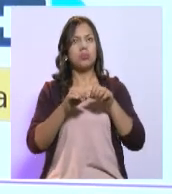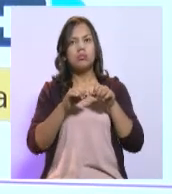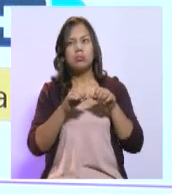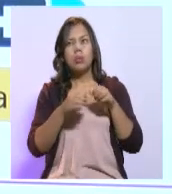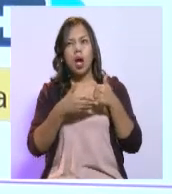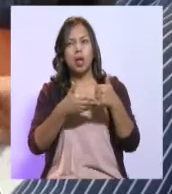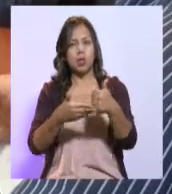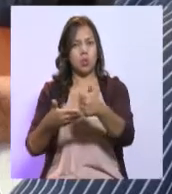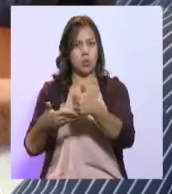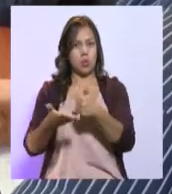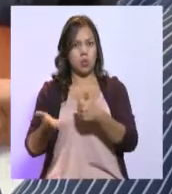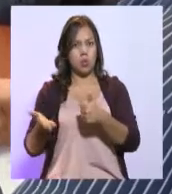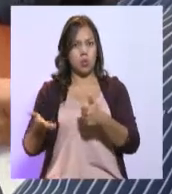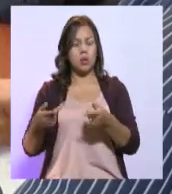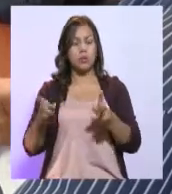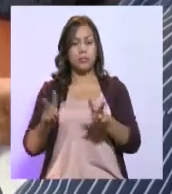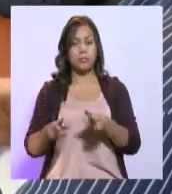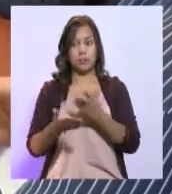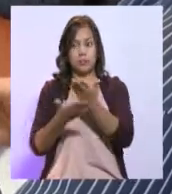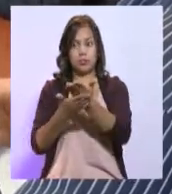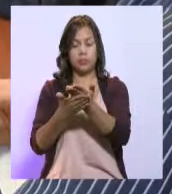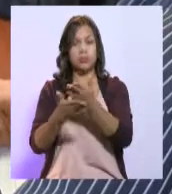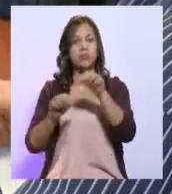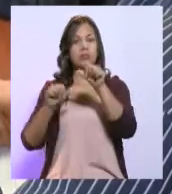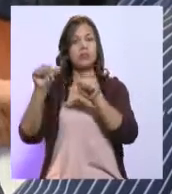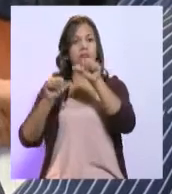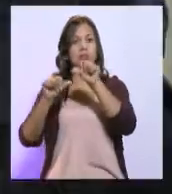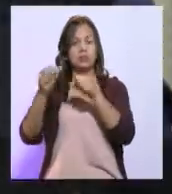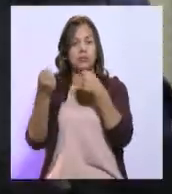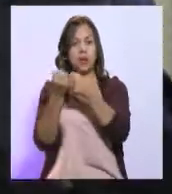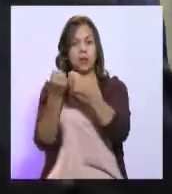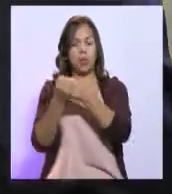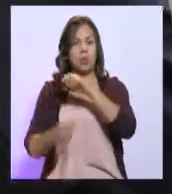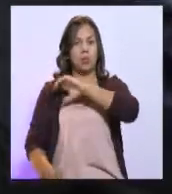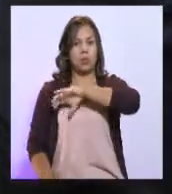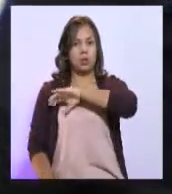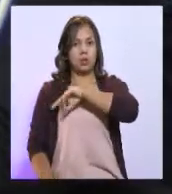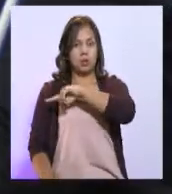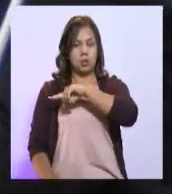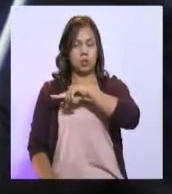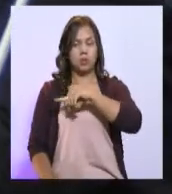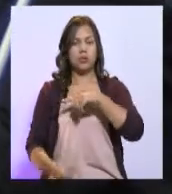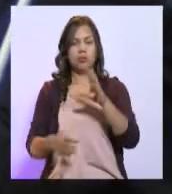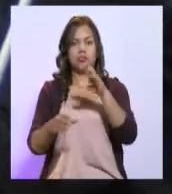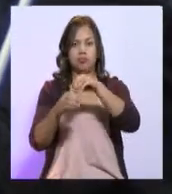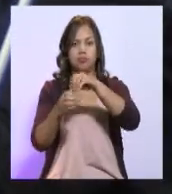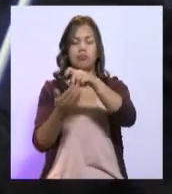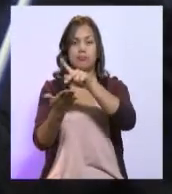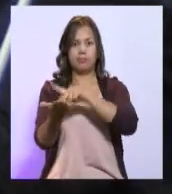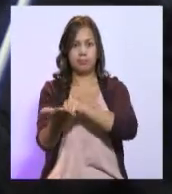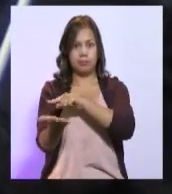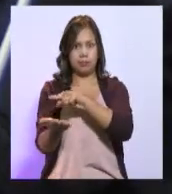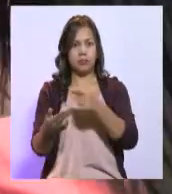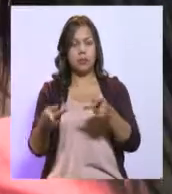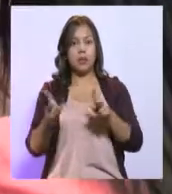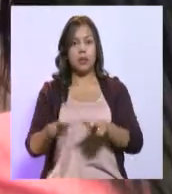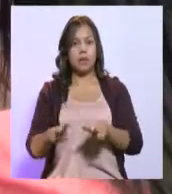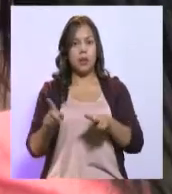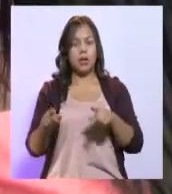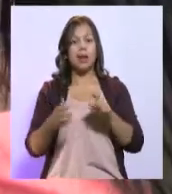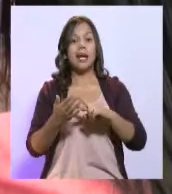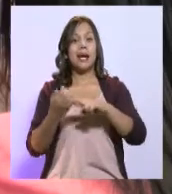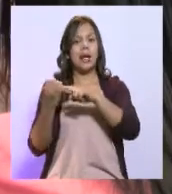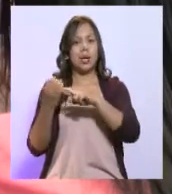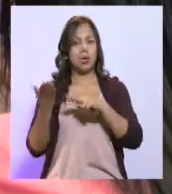A través de la iniciativa se brindará asesoría y apoyo a los municipios que formen parte de este programa, además de la canalización de